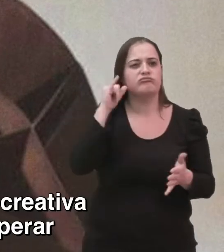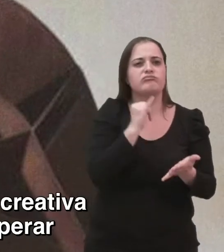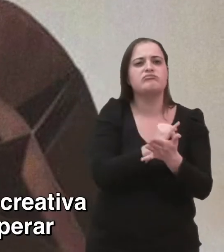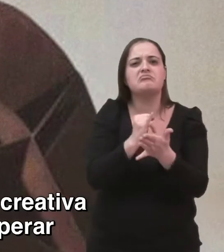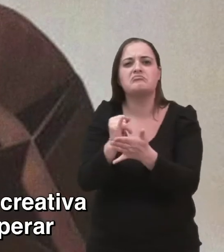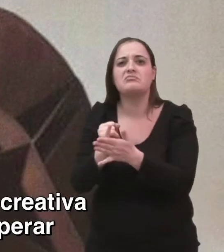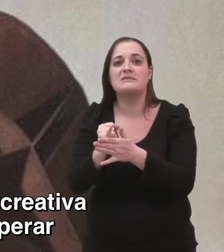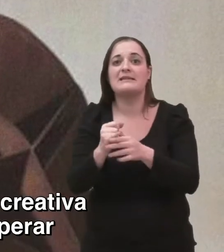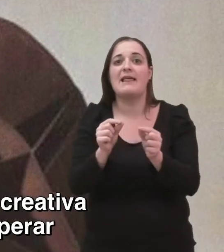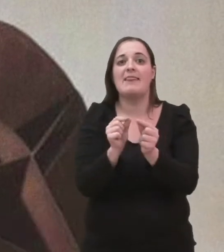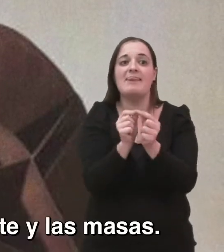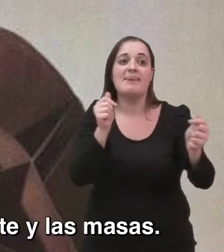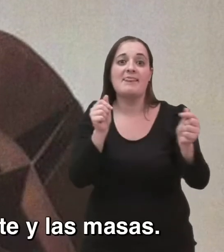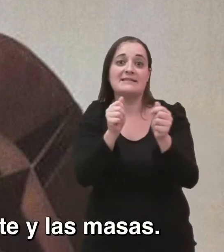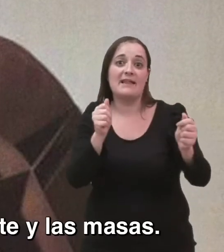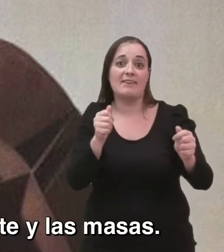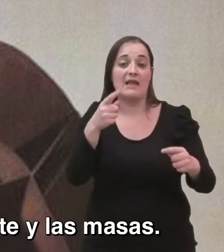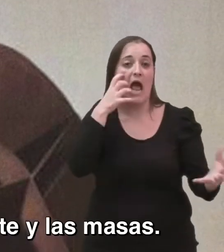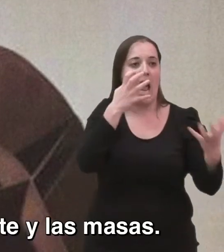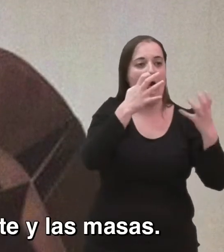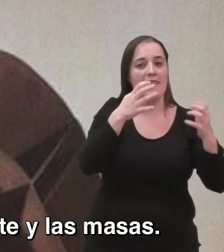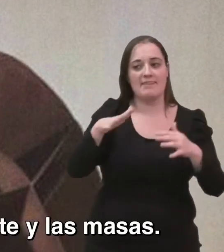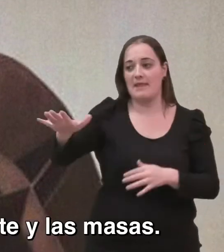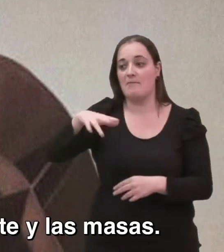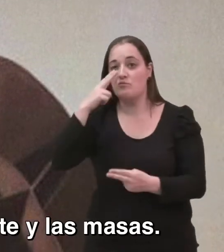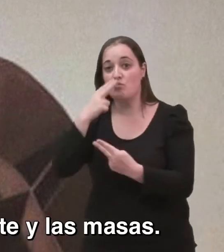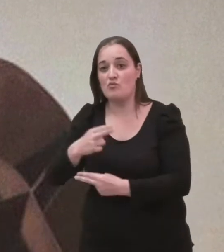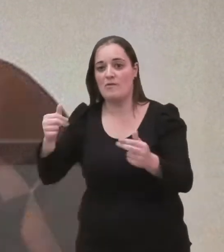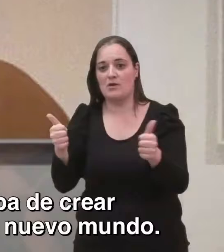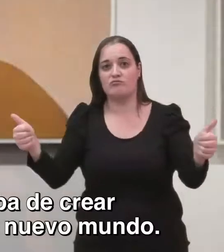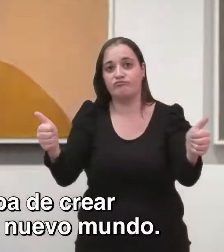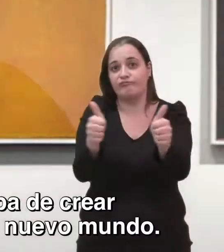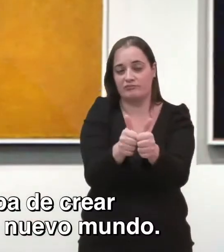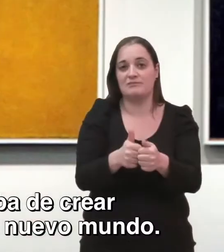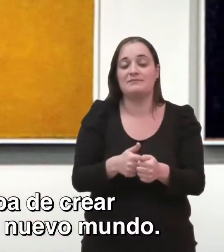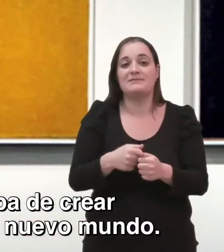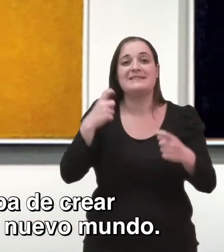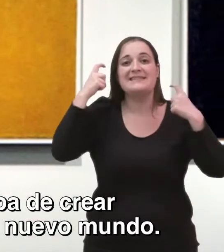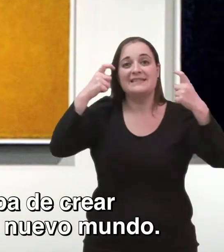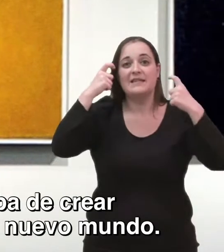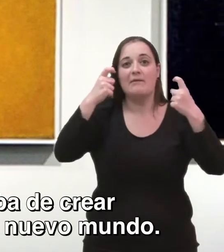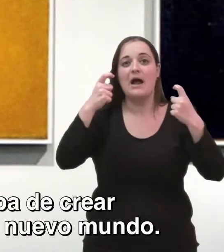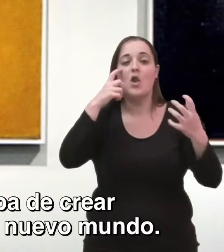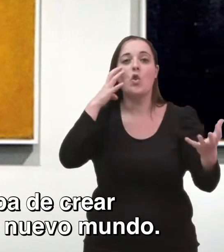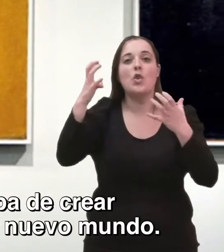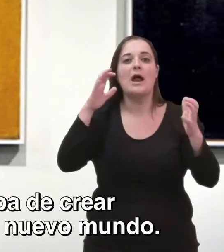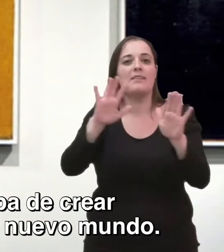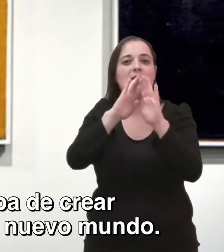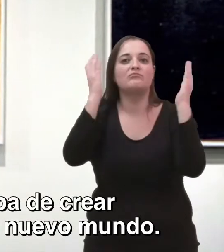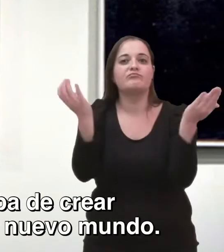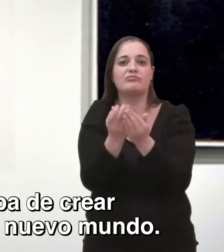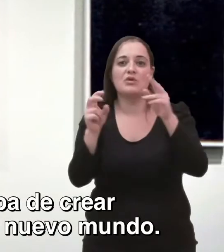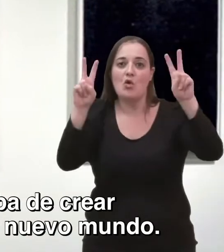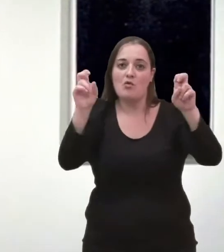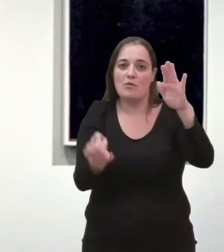exploración creativa en el que superar la distancia entre el arte y las masas. En suma, se trataba de crear un nuevo arte para